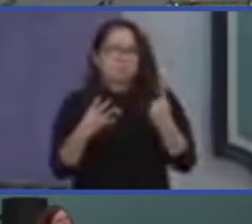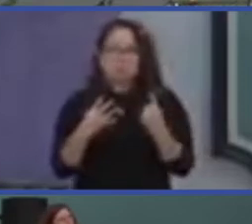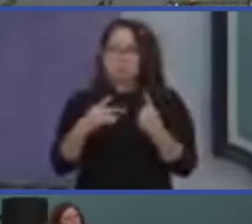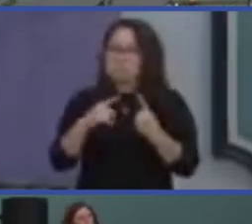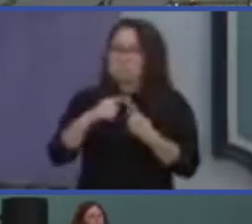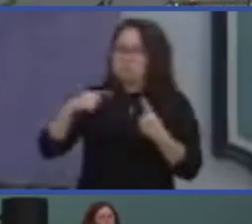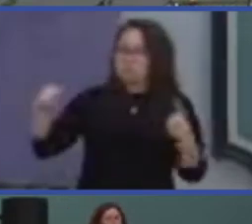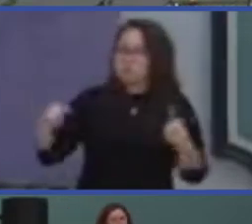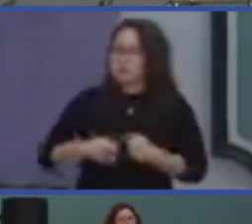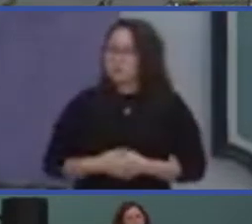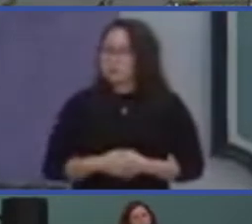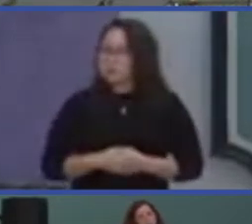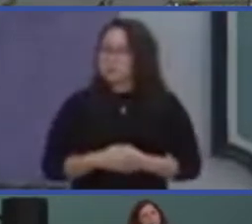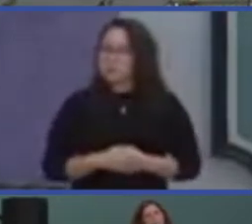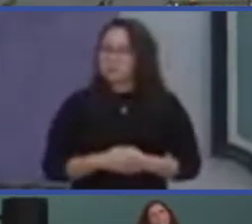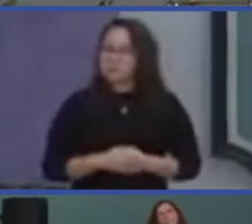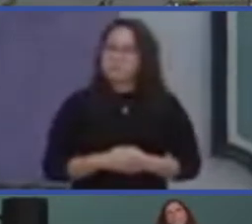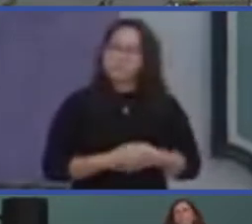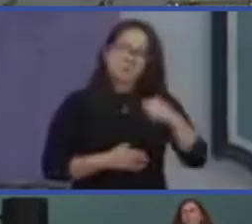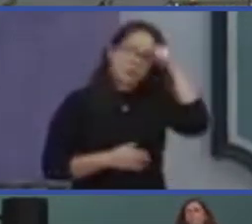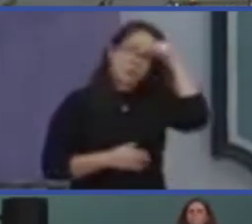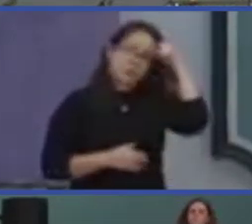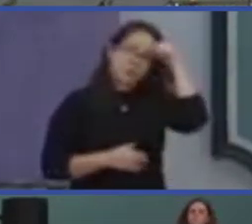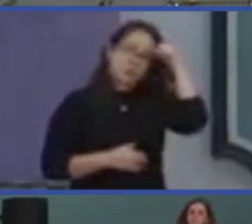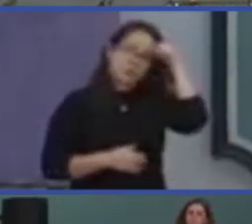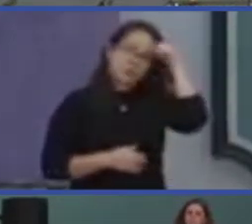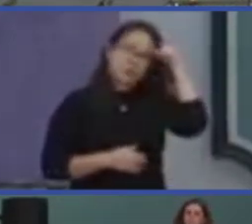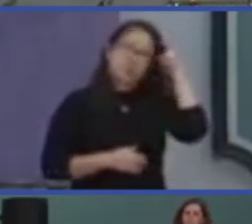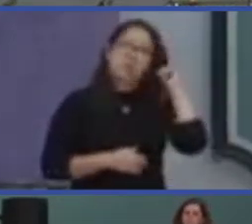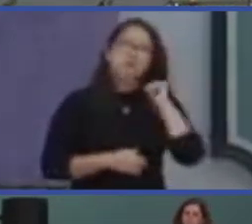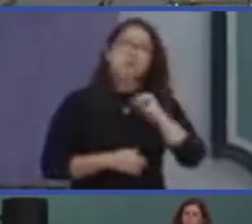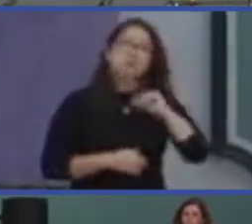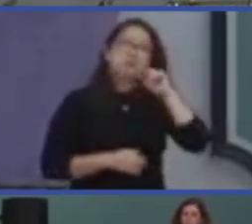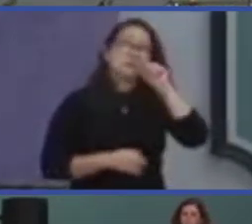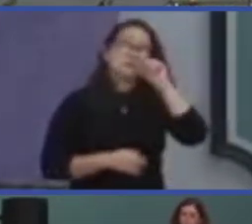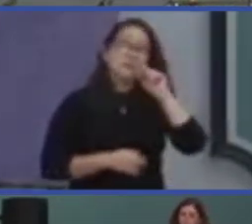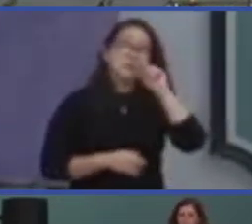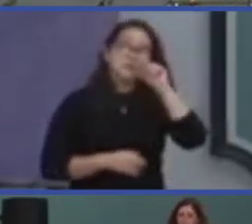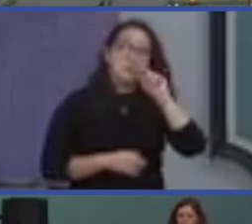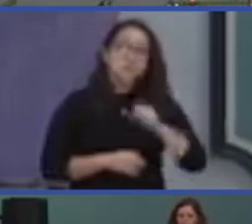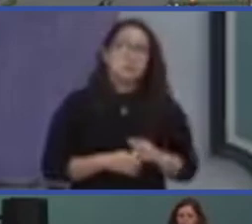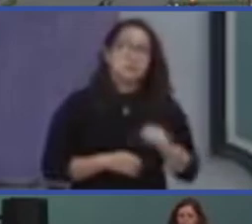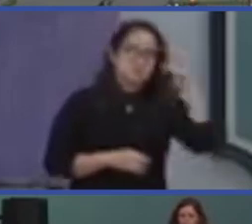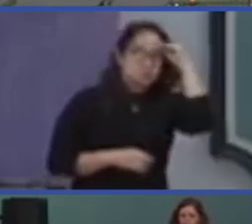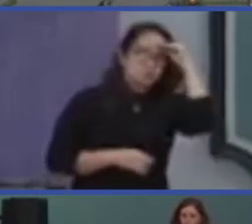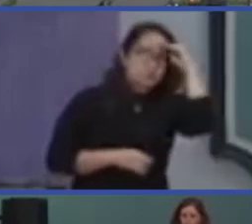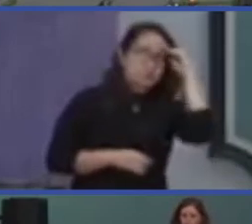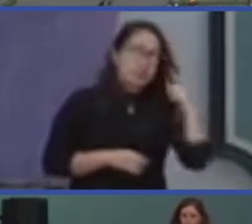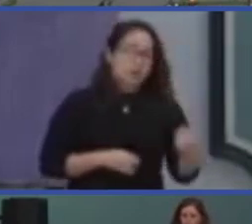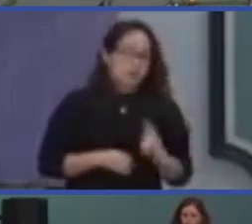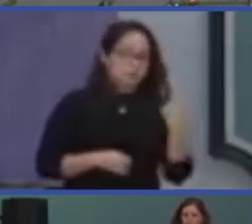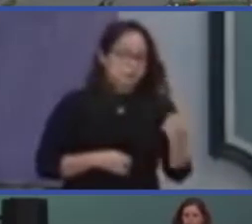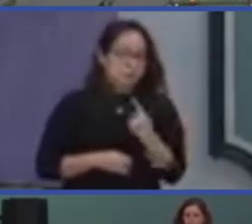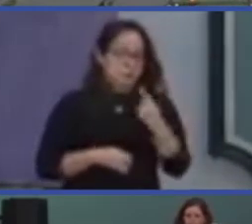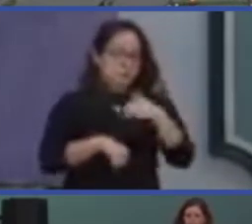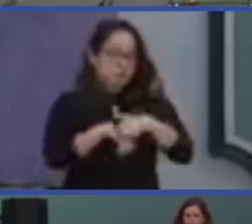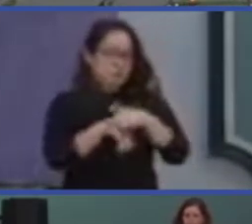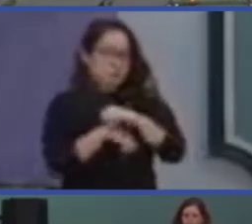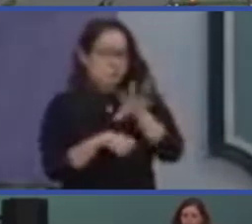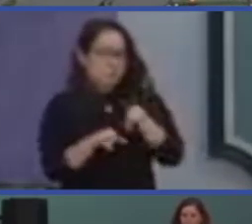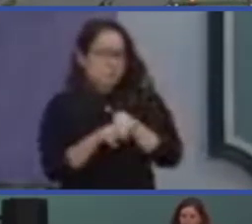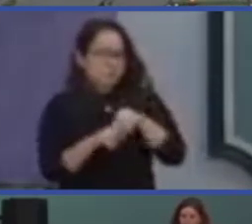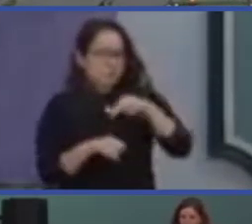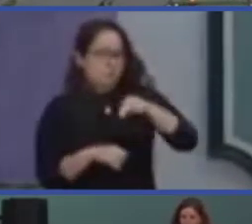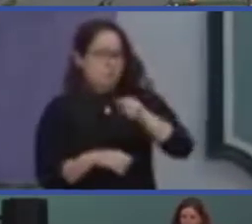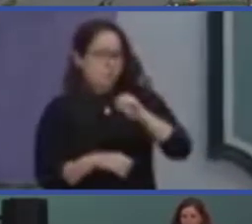es que puede ser estamos pensando en el infinito de los números enteros y en el infinito de los números